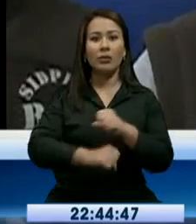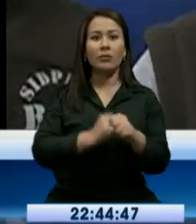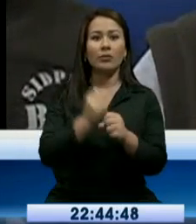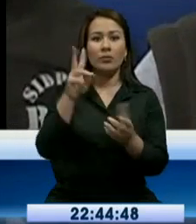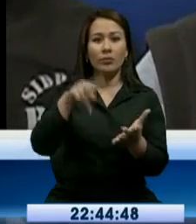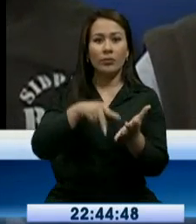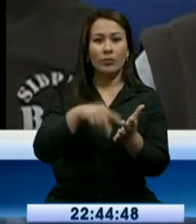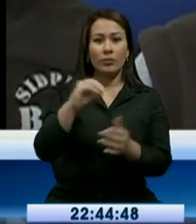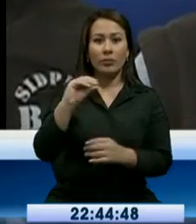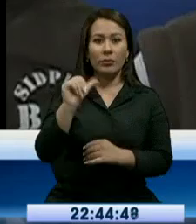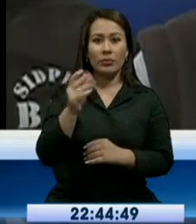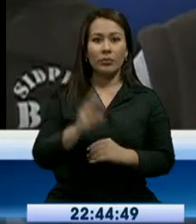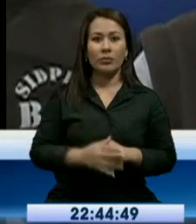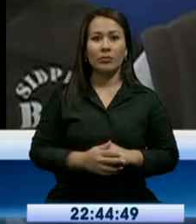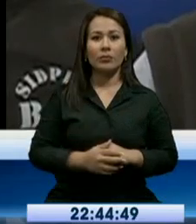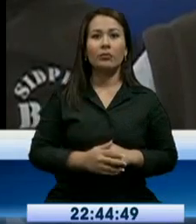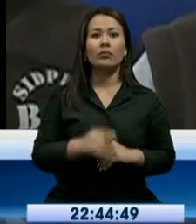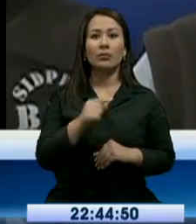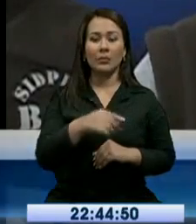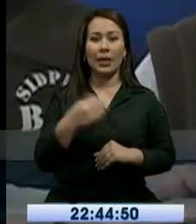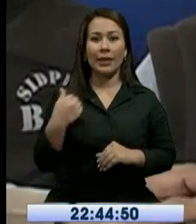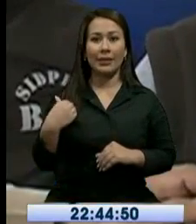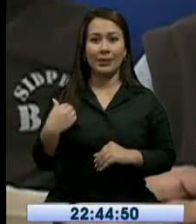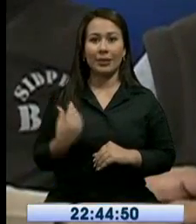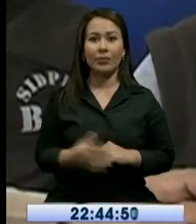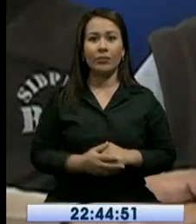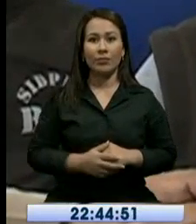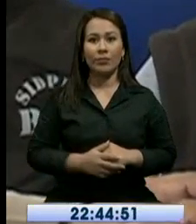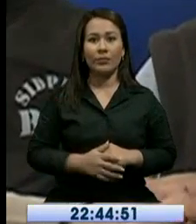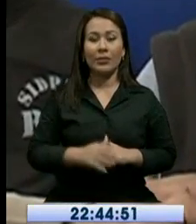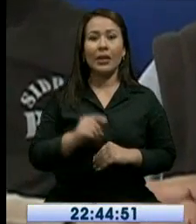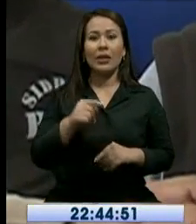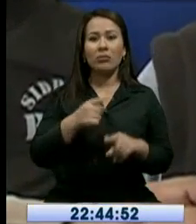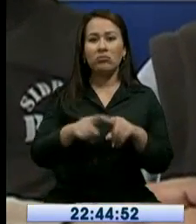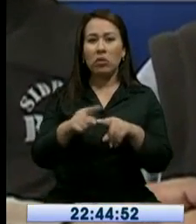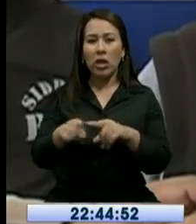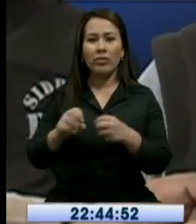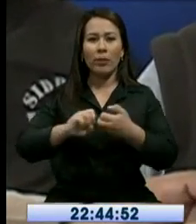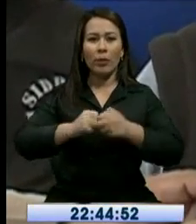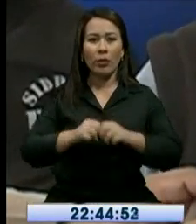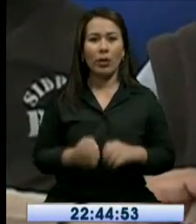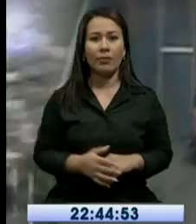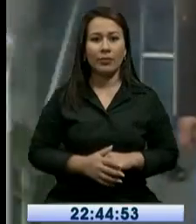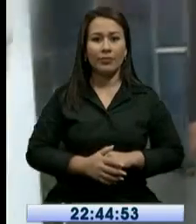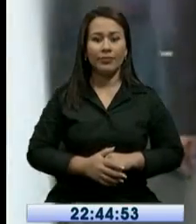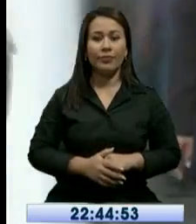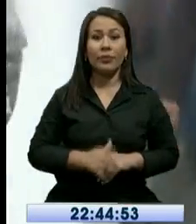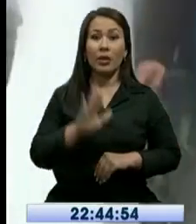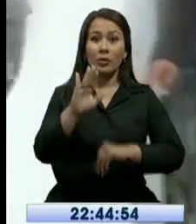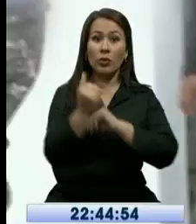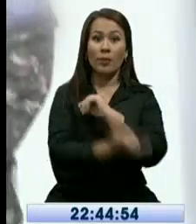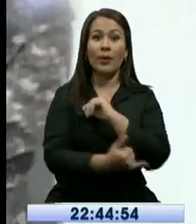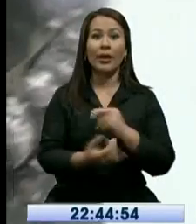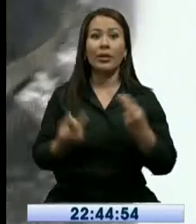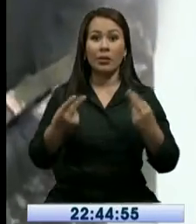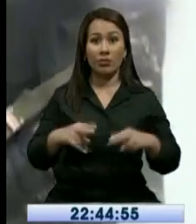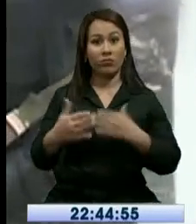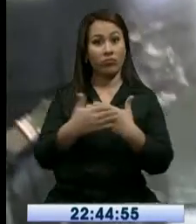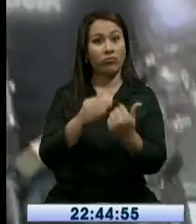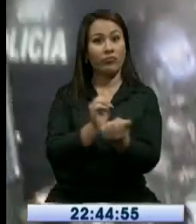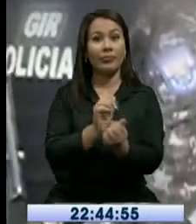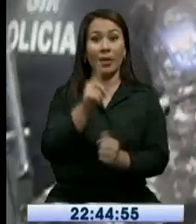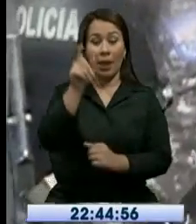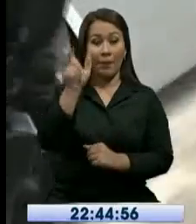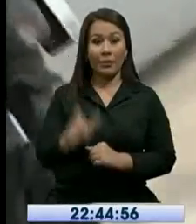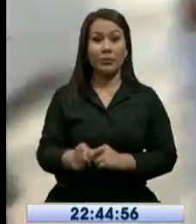Este sujeto cuenta a su haber con un prontuario de 5 sentencias en dicho país. Tras legalizar su detención, Moreno